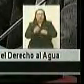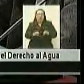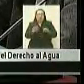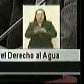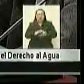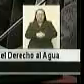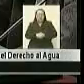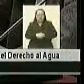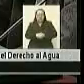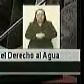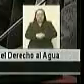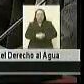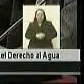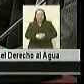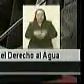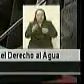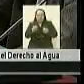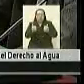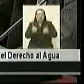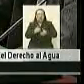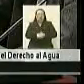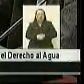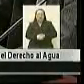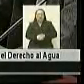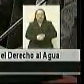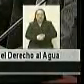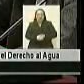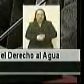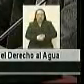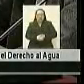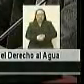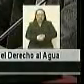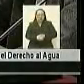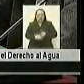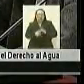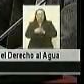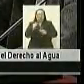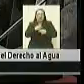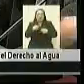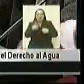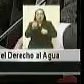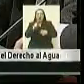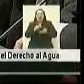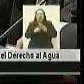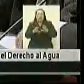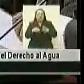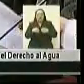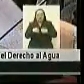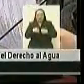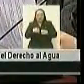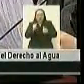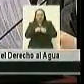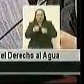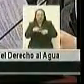saneamiento seguros y adecuados. El derecho humano al agua ha sido reconocido